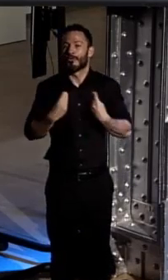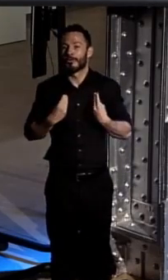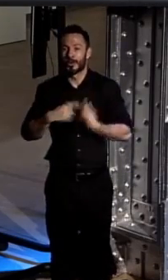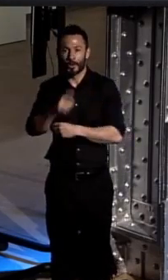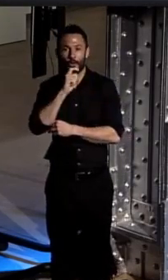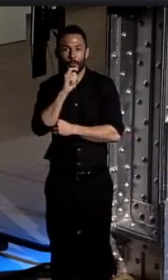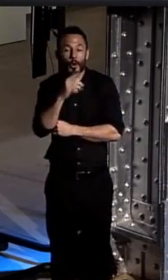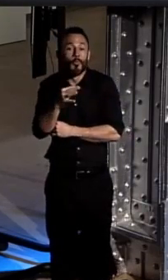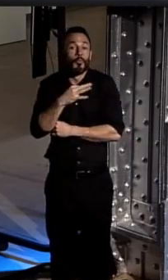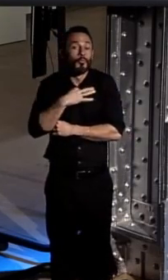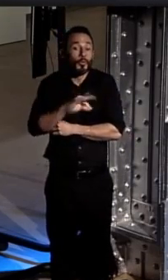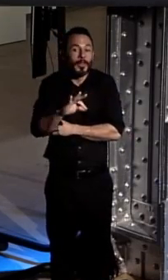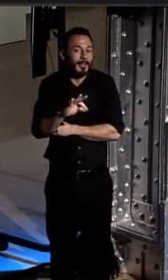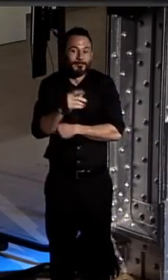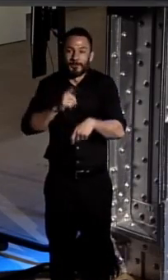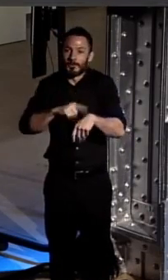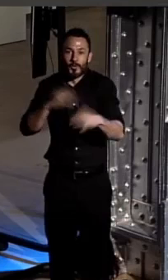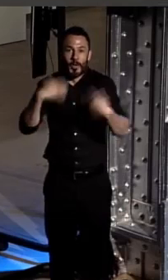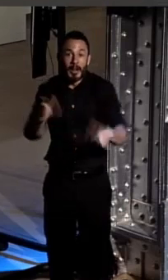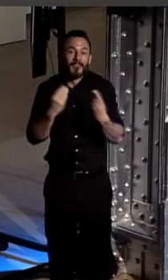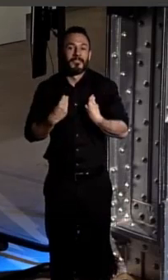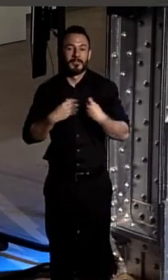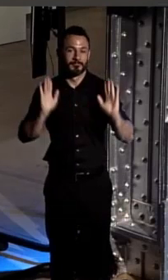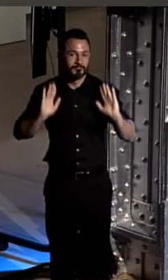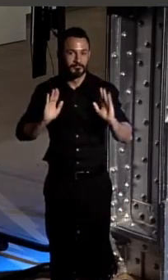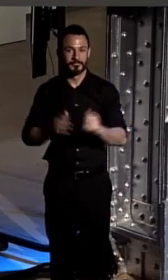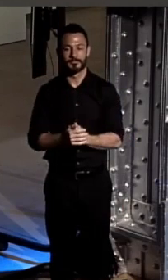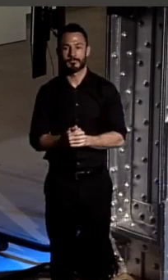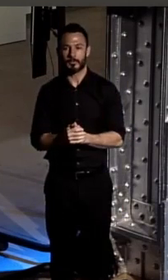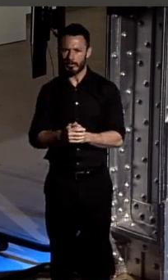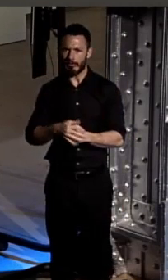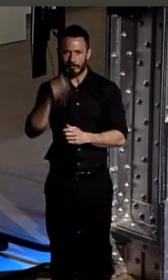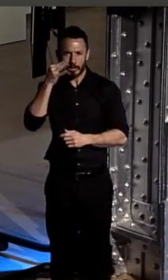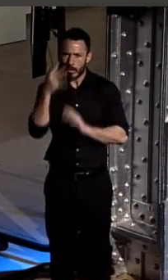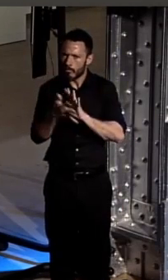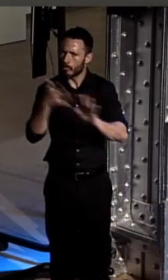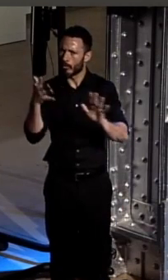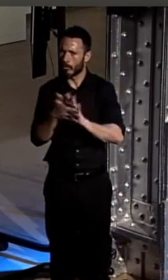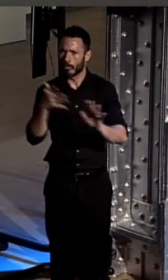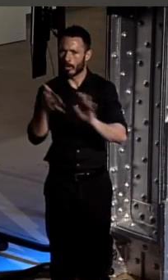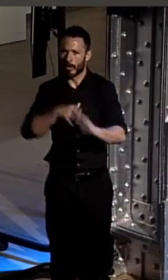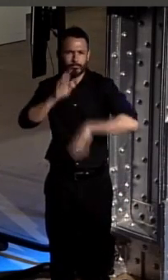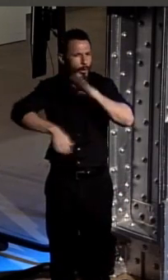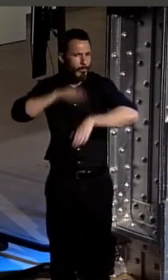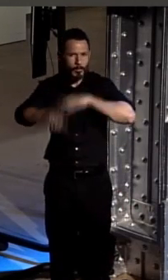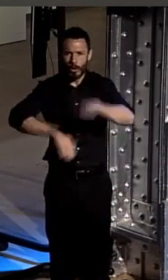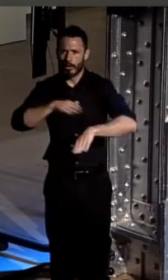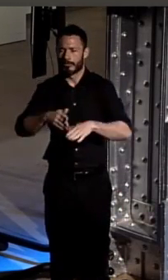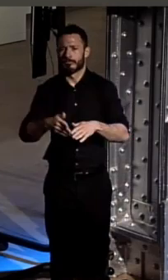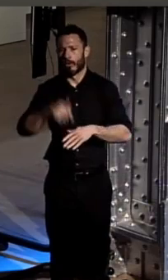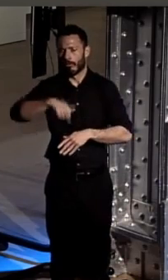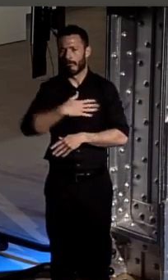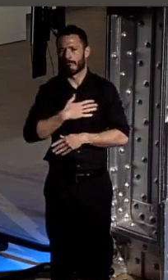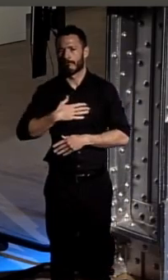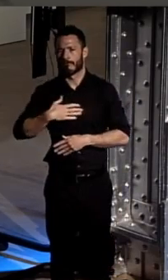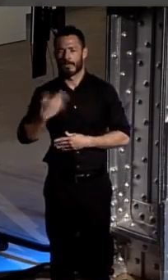o de lo que quizá no tengamos ni siquiera tiempo para vivir. Aunque todo esto corre mucho y muy rápido y a pasos de gigante. Hoy queremos